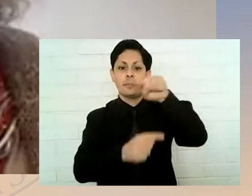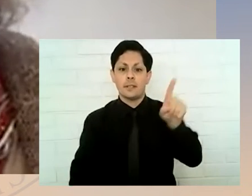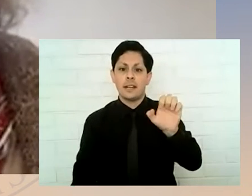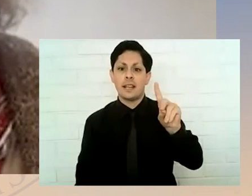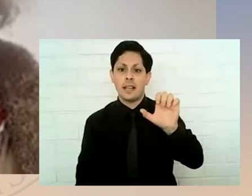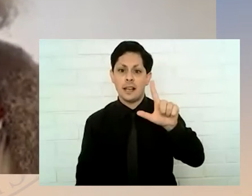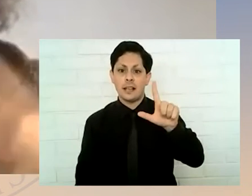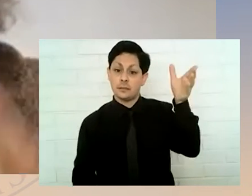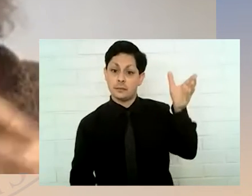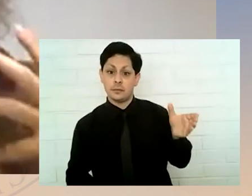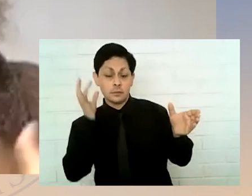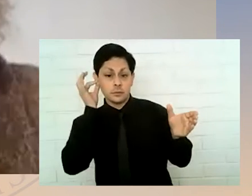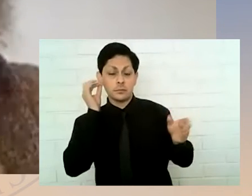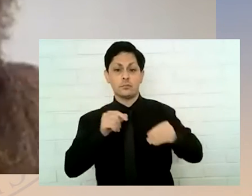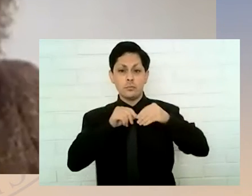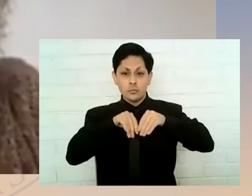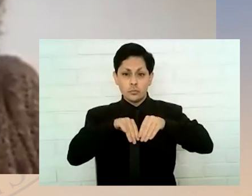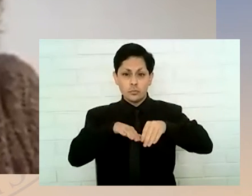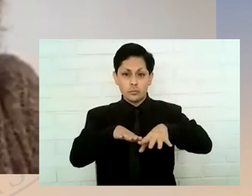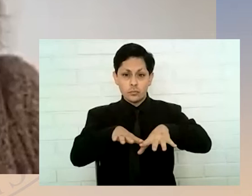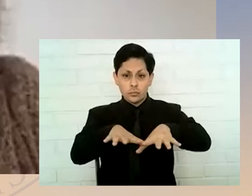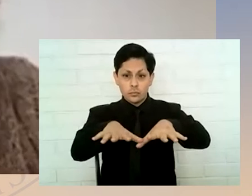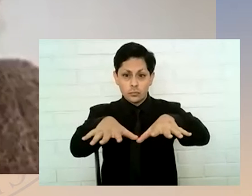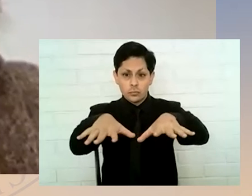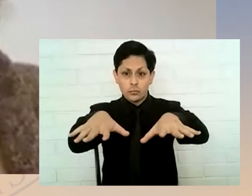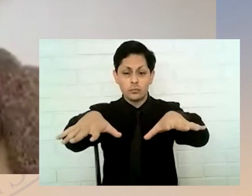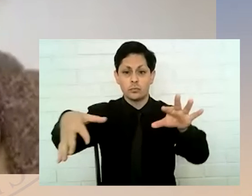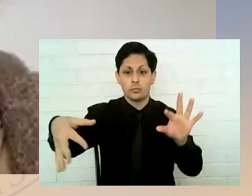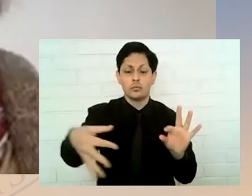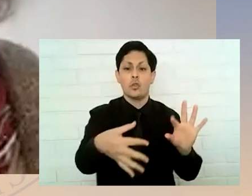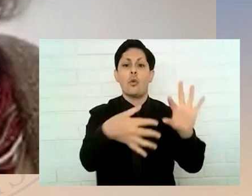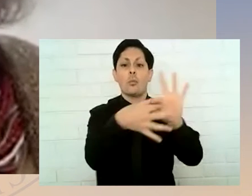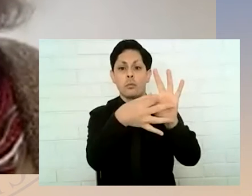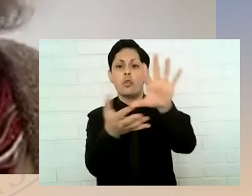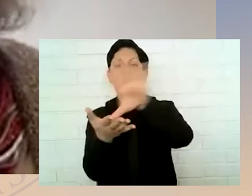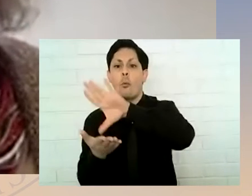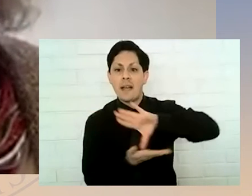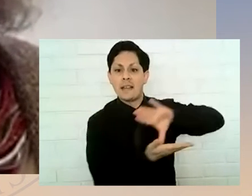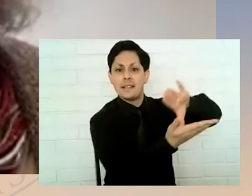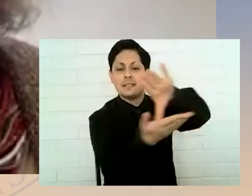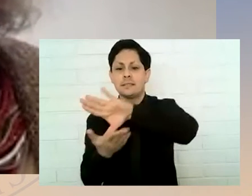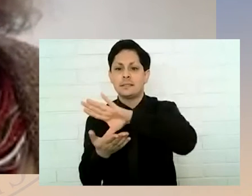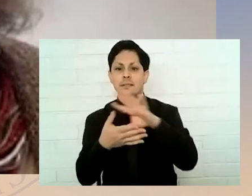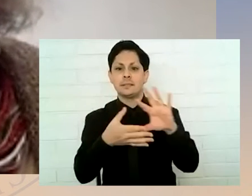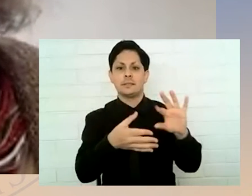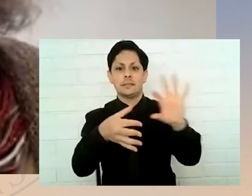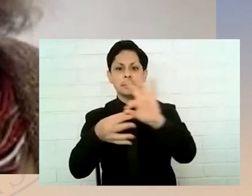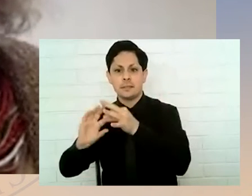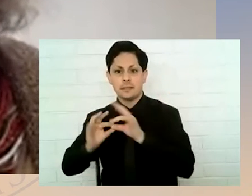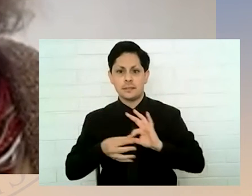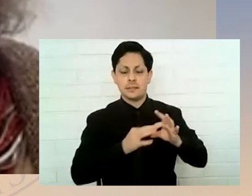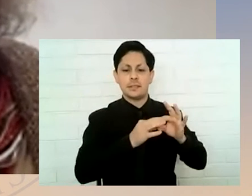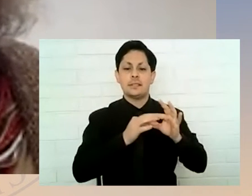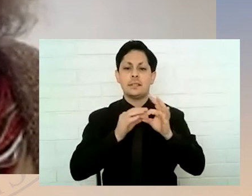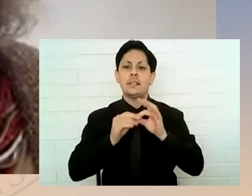esto se ha ido propagando, ¿no es cierto?, y enlazando con otros países latinoamericanos. Bueno, en esta trayectoria y en esta